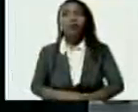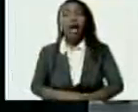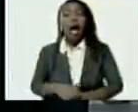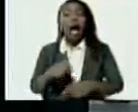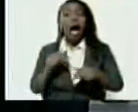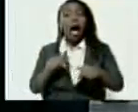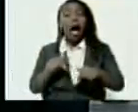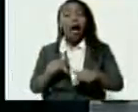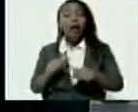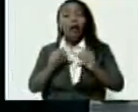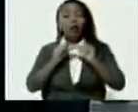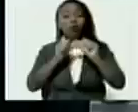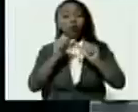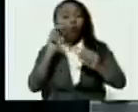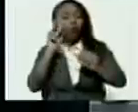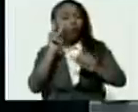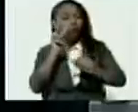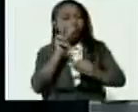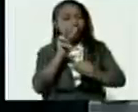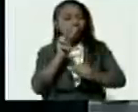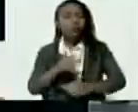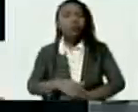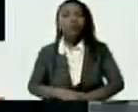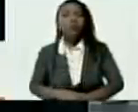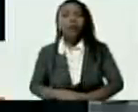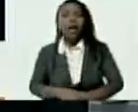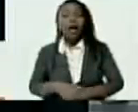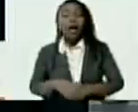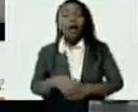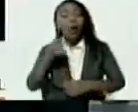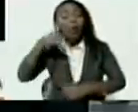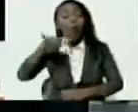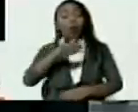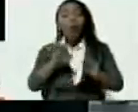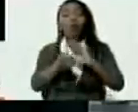estado siguiendo, y los pueblos del mundo,